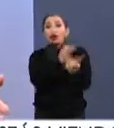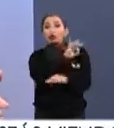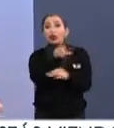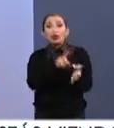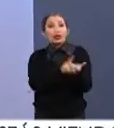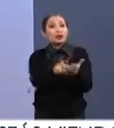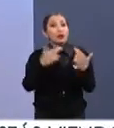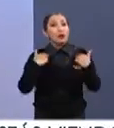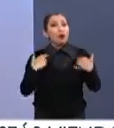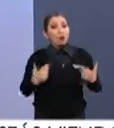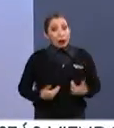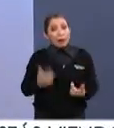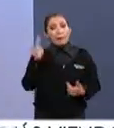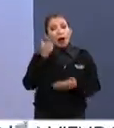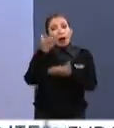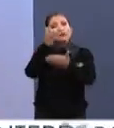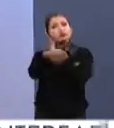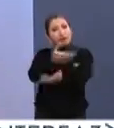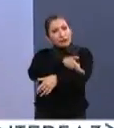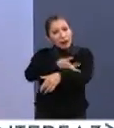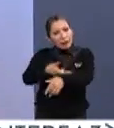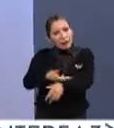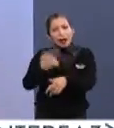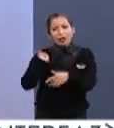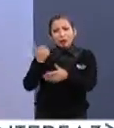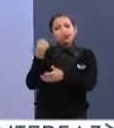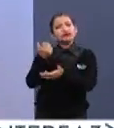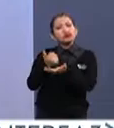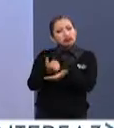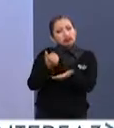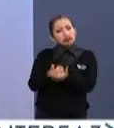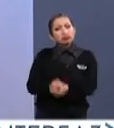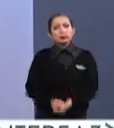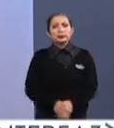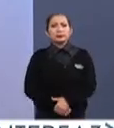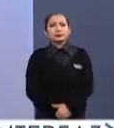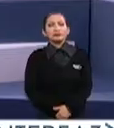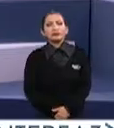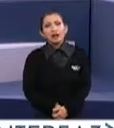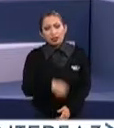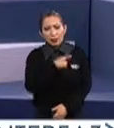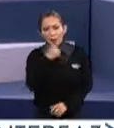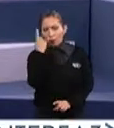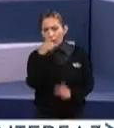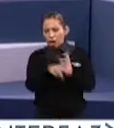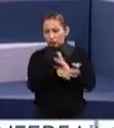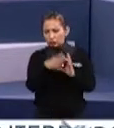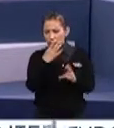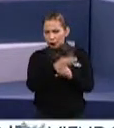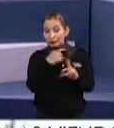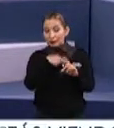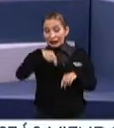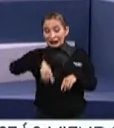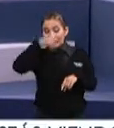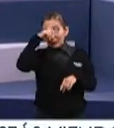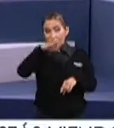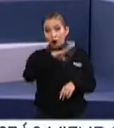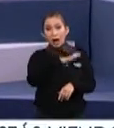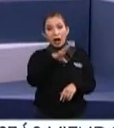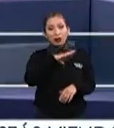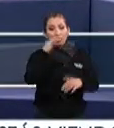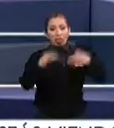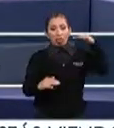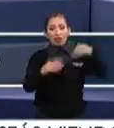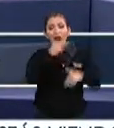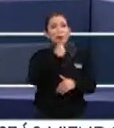como seres humanos, a participar de ambas partes de nuestra vida, ¿no? Así es. Hay que partir de un hecho. En este país existe una